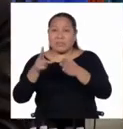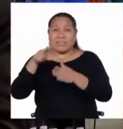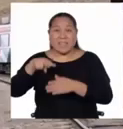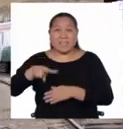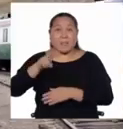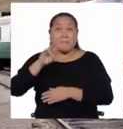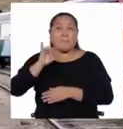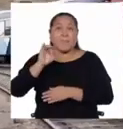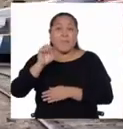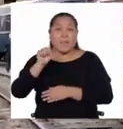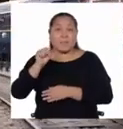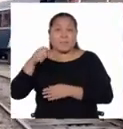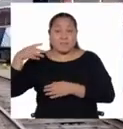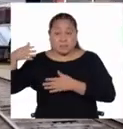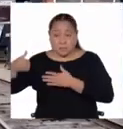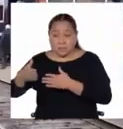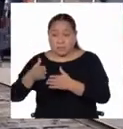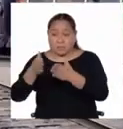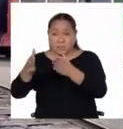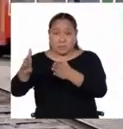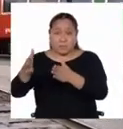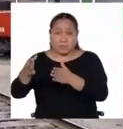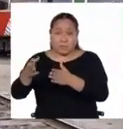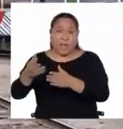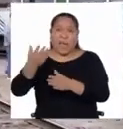factible.